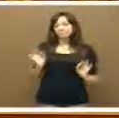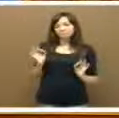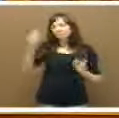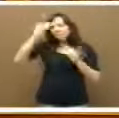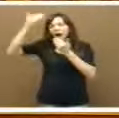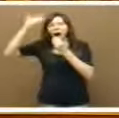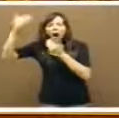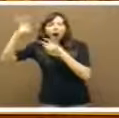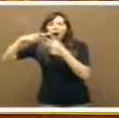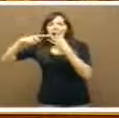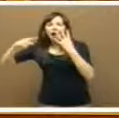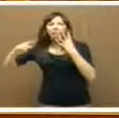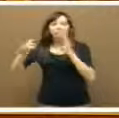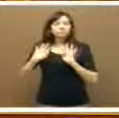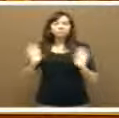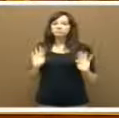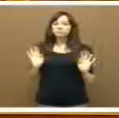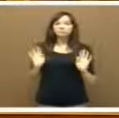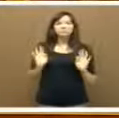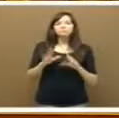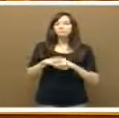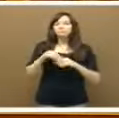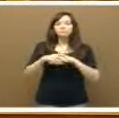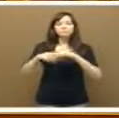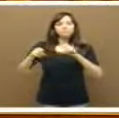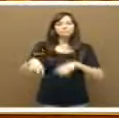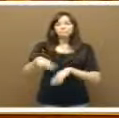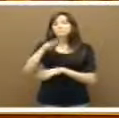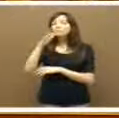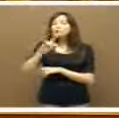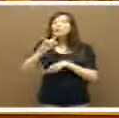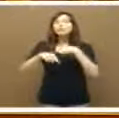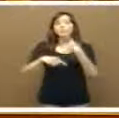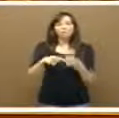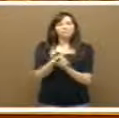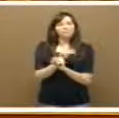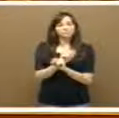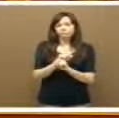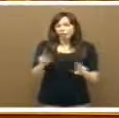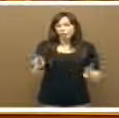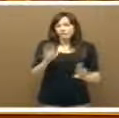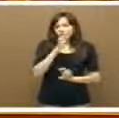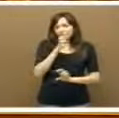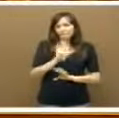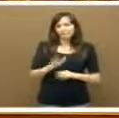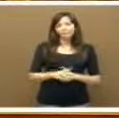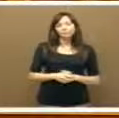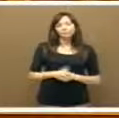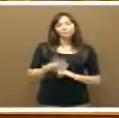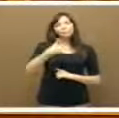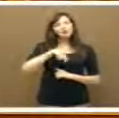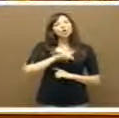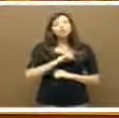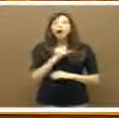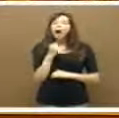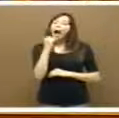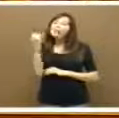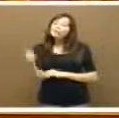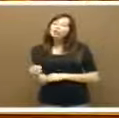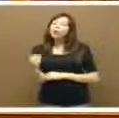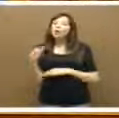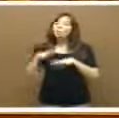cosas en las que les ha salido muy bien, porque el precio que se ha pagado ha sido demasiado alto. Nosotros no avalamos que el objetivo de déficit sea